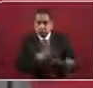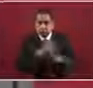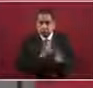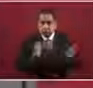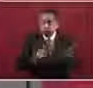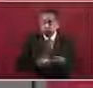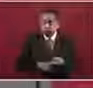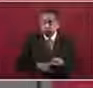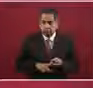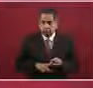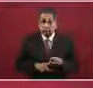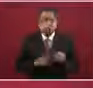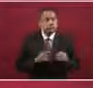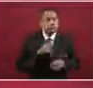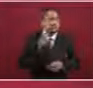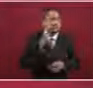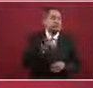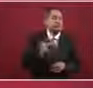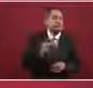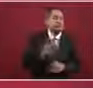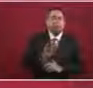muy buenos para sobornar,